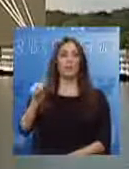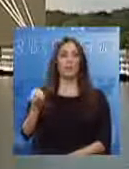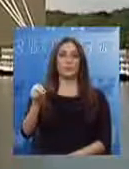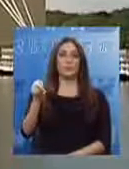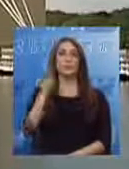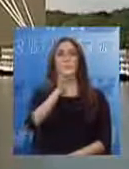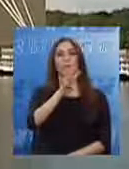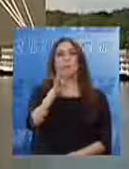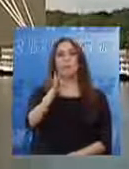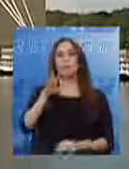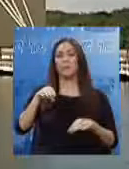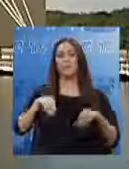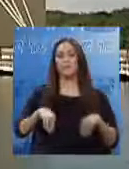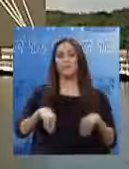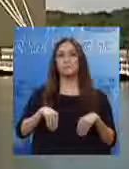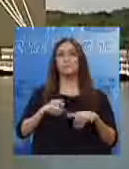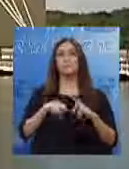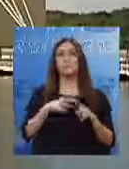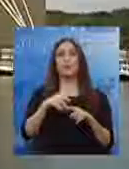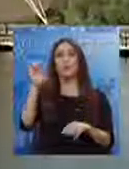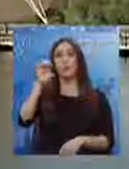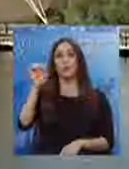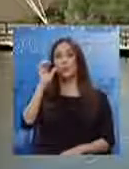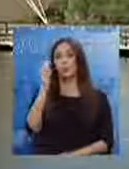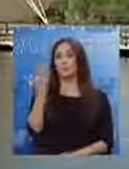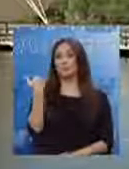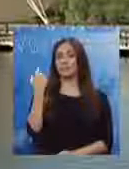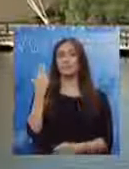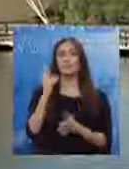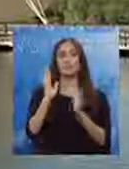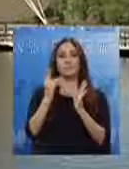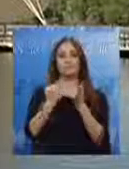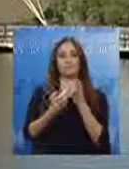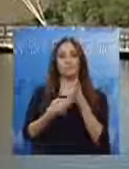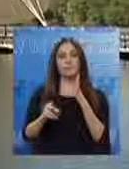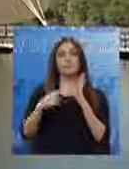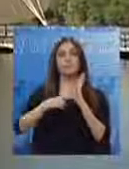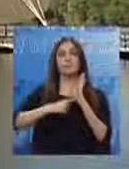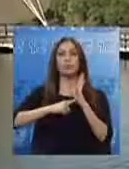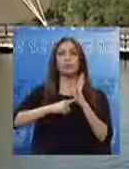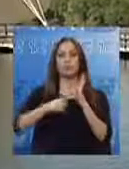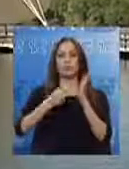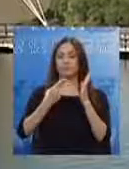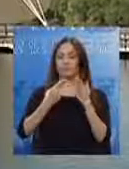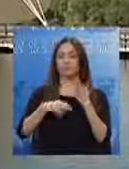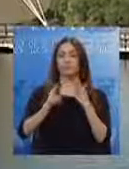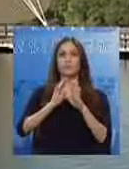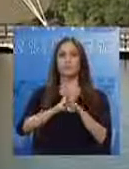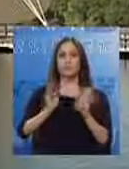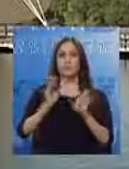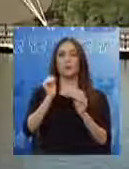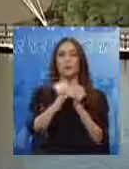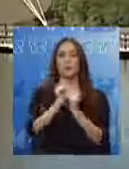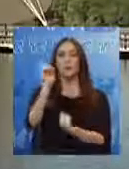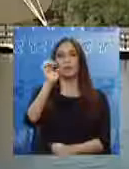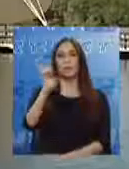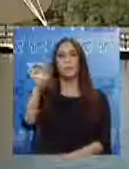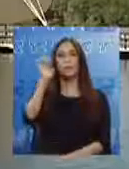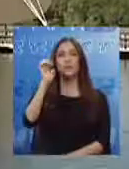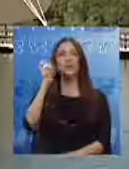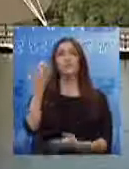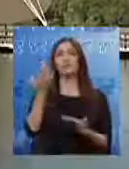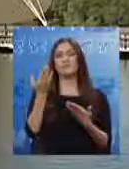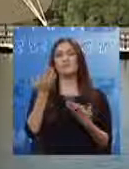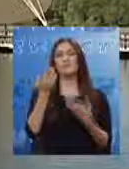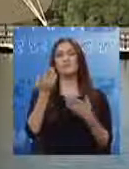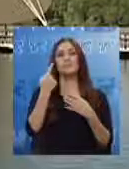44 abstenciones. El Parlamento Europeo ratificó hace pocos minutos, amigos, el protocolo de acuerdo a la adhesión de Ecuador a la Unión Europea. El tema se trató de